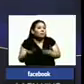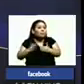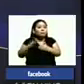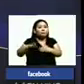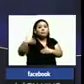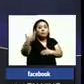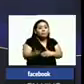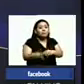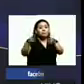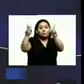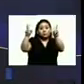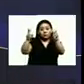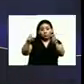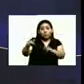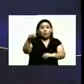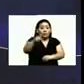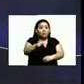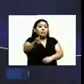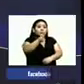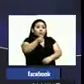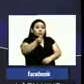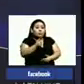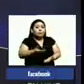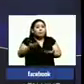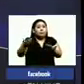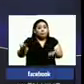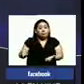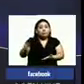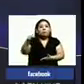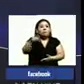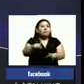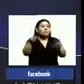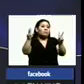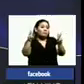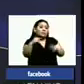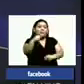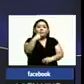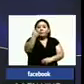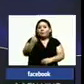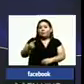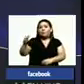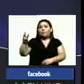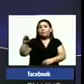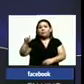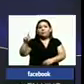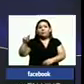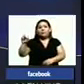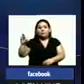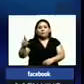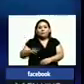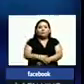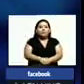Respecto al clima Y nosotros les tenemos información De esto Con el meteorólogo Walter Flores Veamos